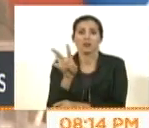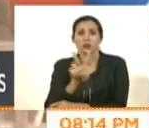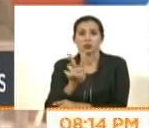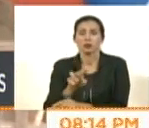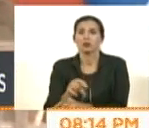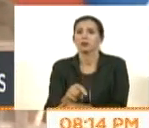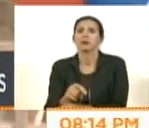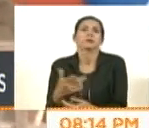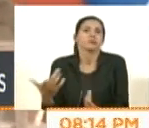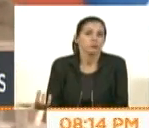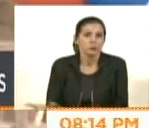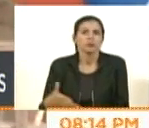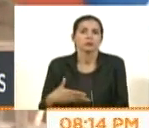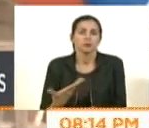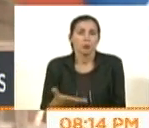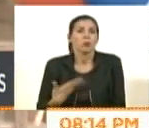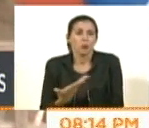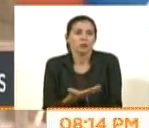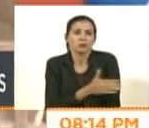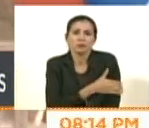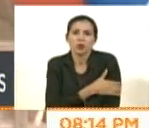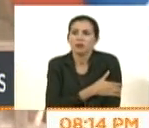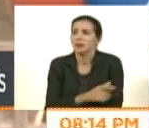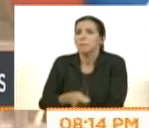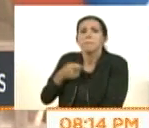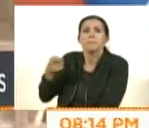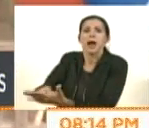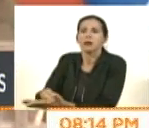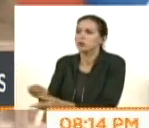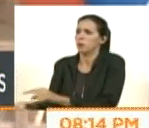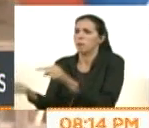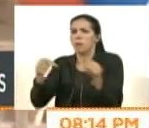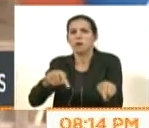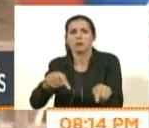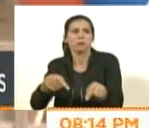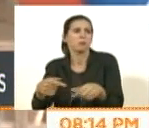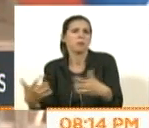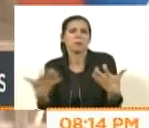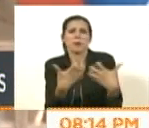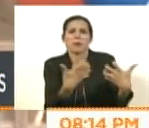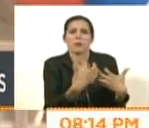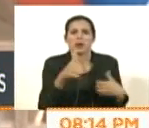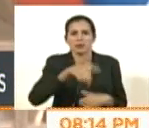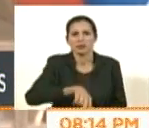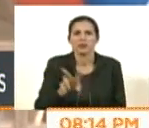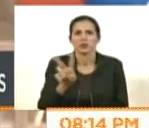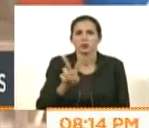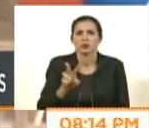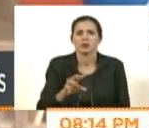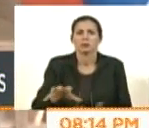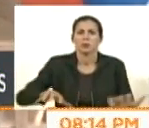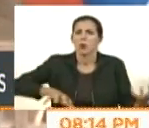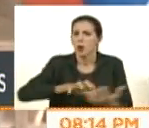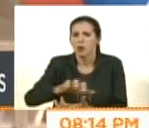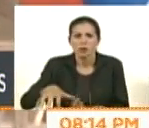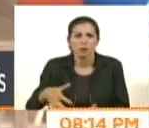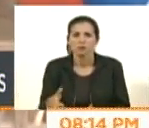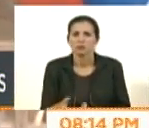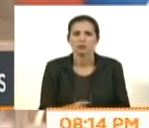contratados de una u otra forma por esta derecha violenta para causar terror, caos y